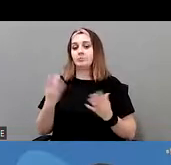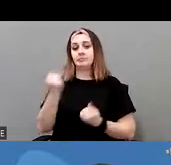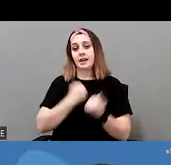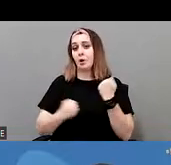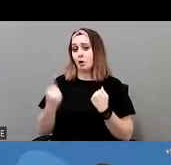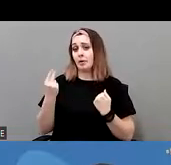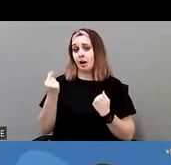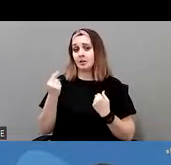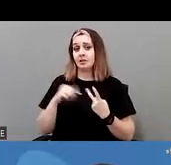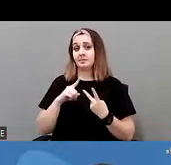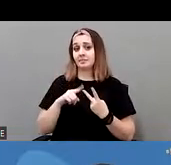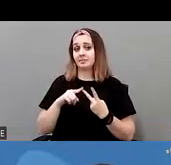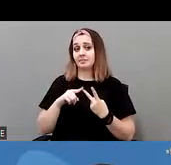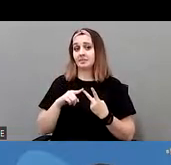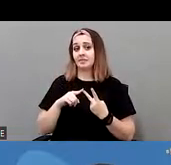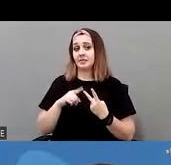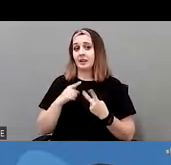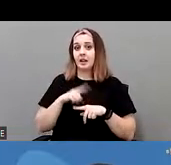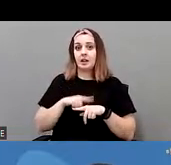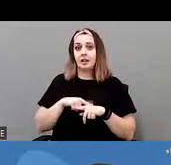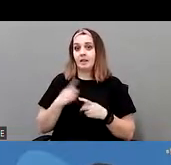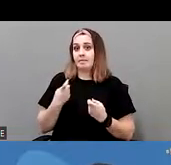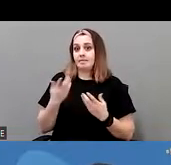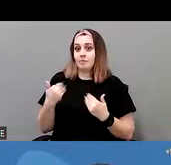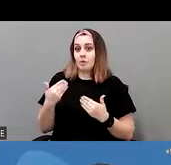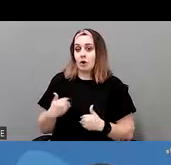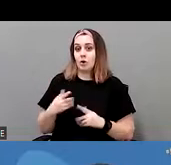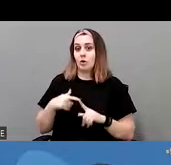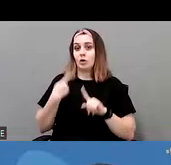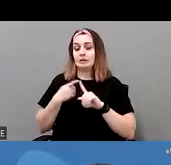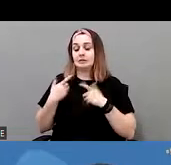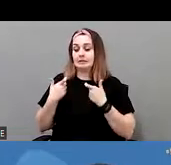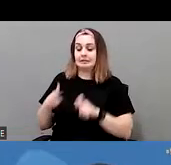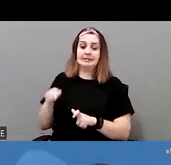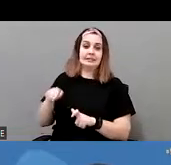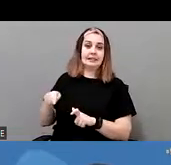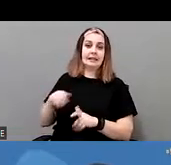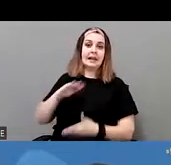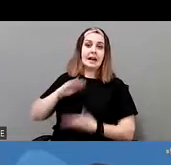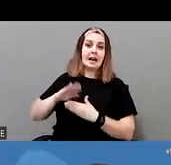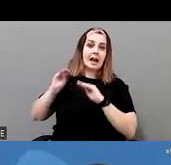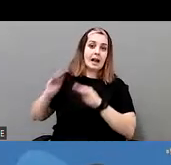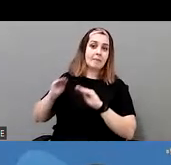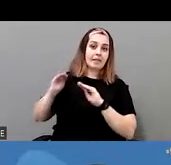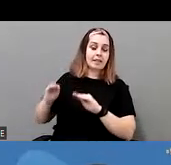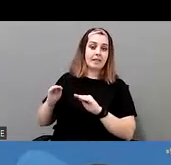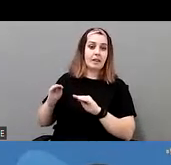económica, seguida de la falta de tiempo, ¿no?, para esa parte de capacitación y